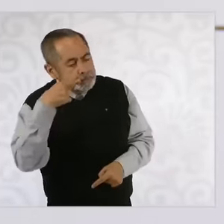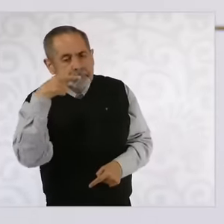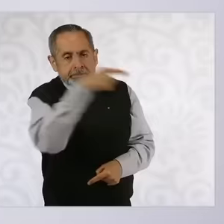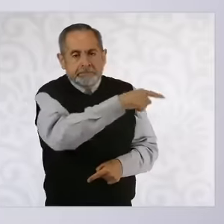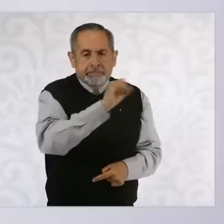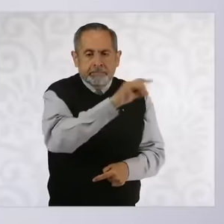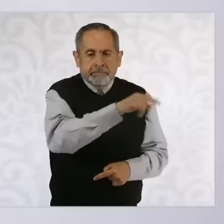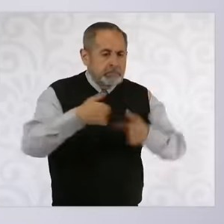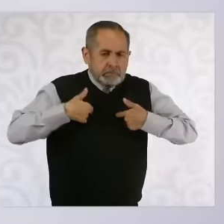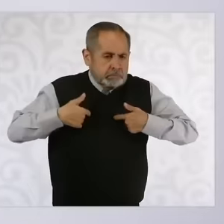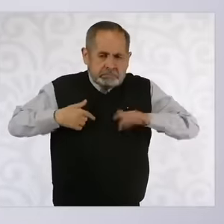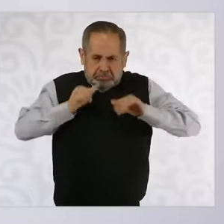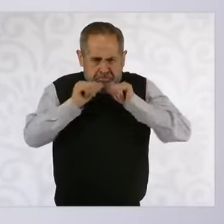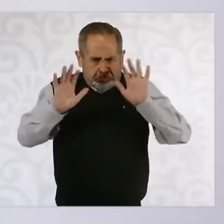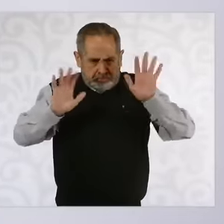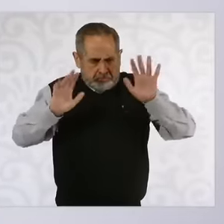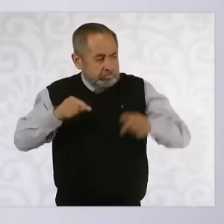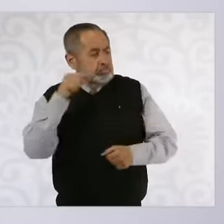no le toca a la presidenta.